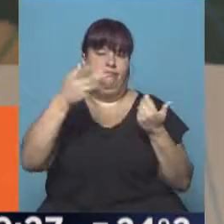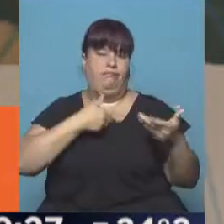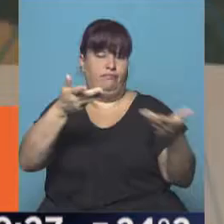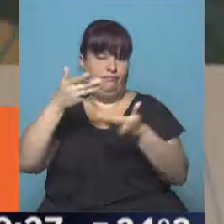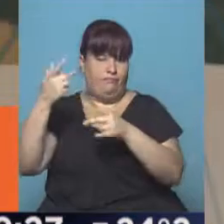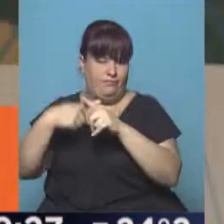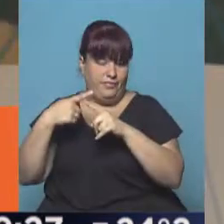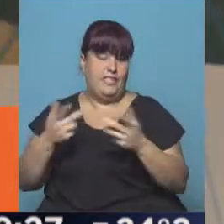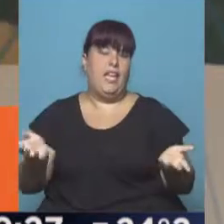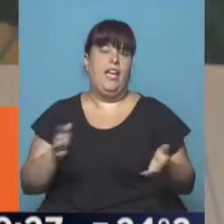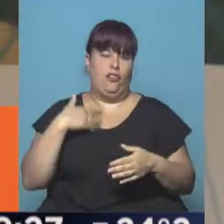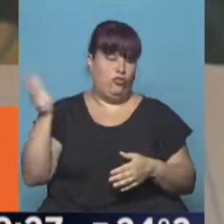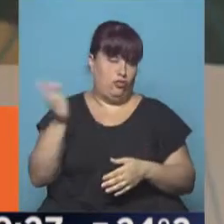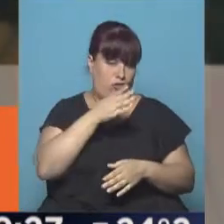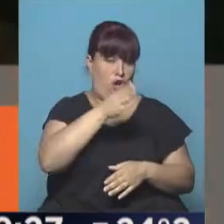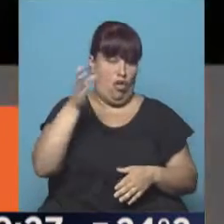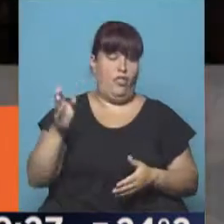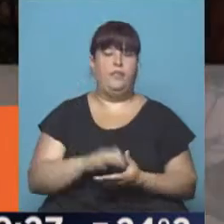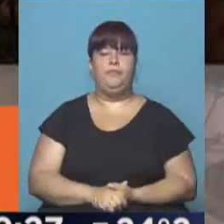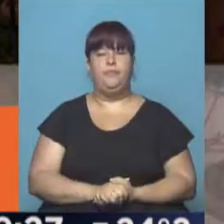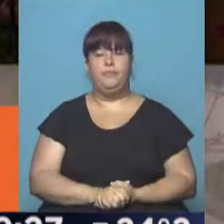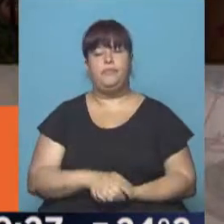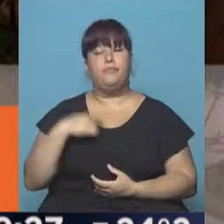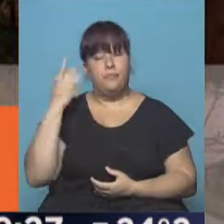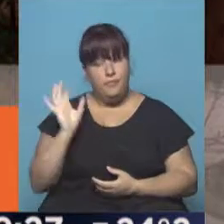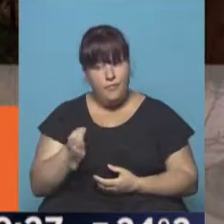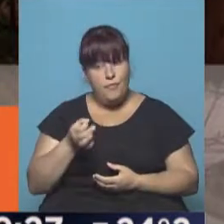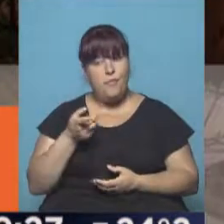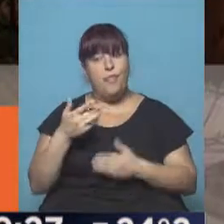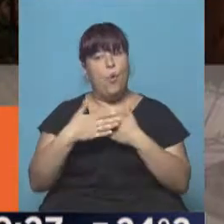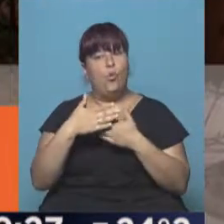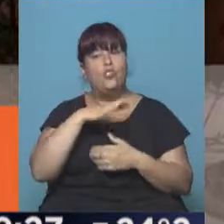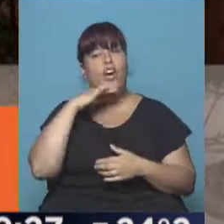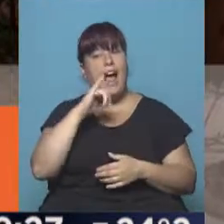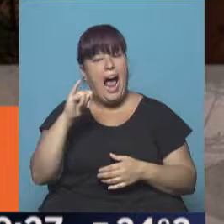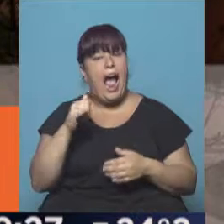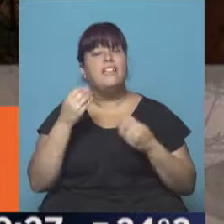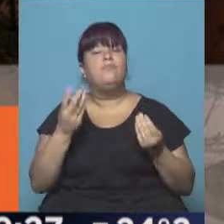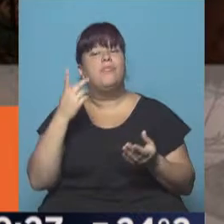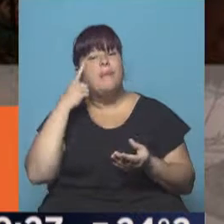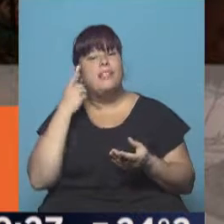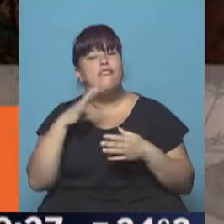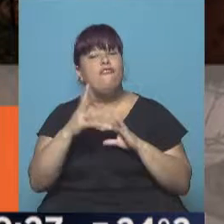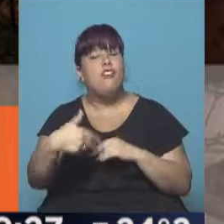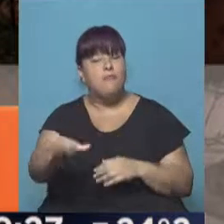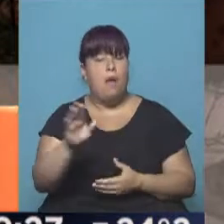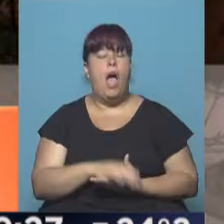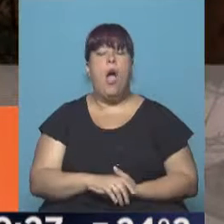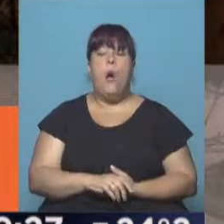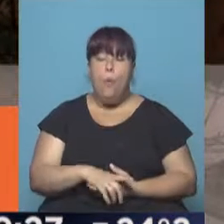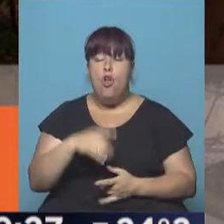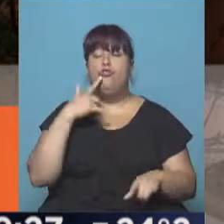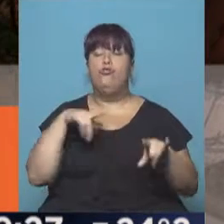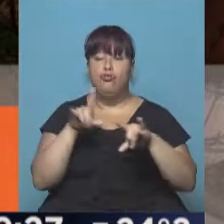hacen y voy a estar presente en varios de ellos. Sabemos que hubo una aproximación al jazz con Jairo, ¿qué características tiene? Bueno, el